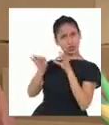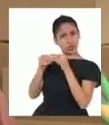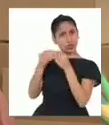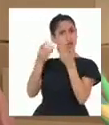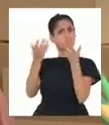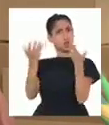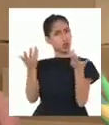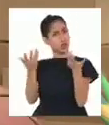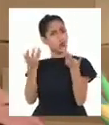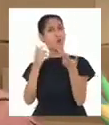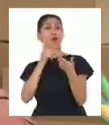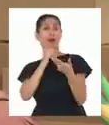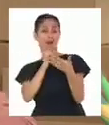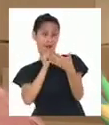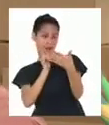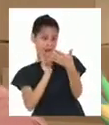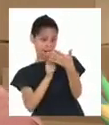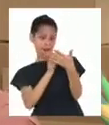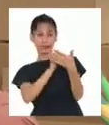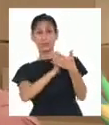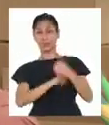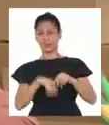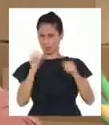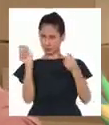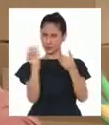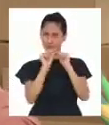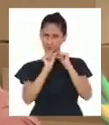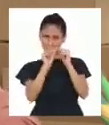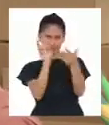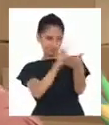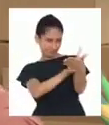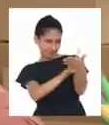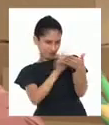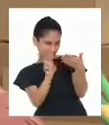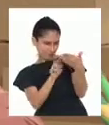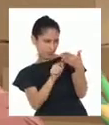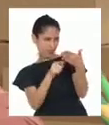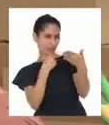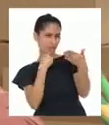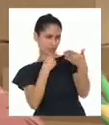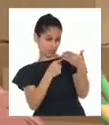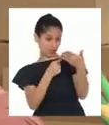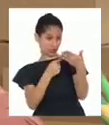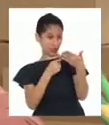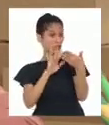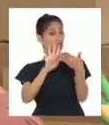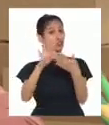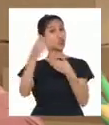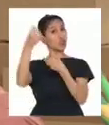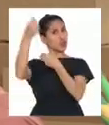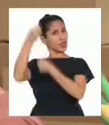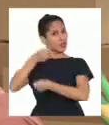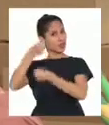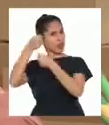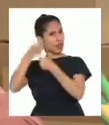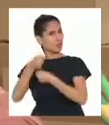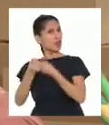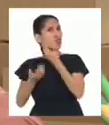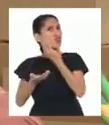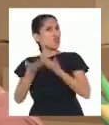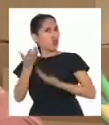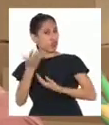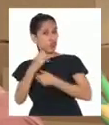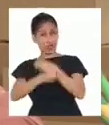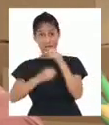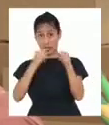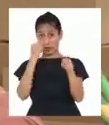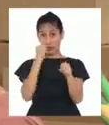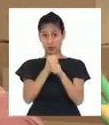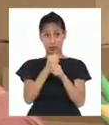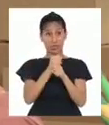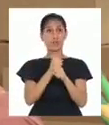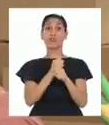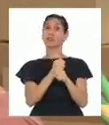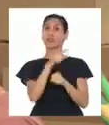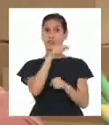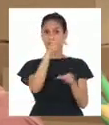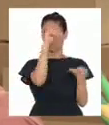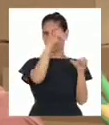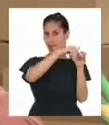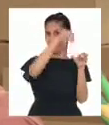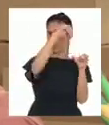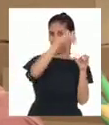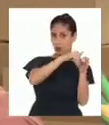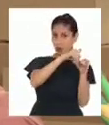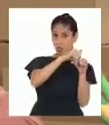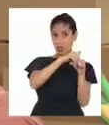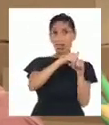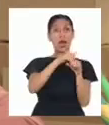independiente. Bueno, sigo leyendo. Su instalación se realizaba en los años de elecciones y el proceso para elegir a las autoridades